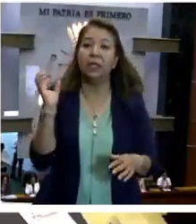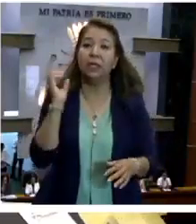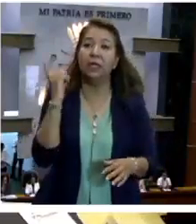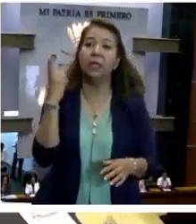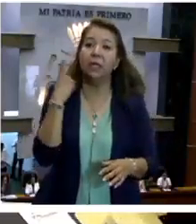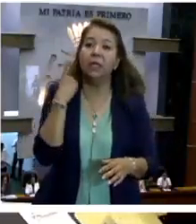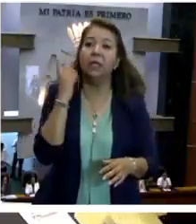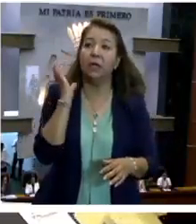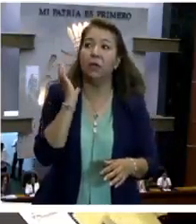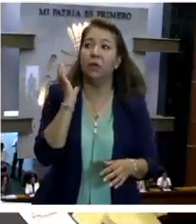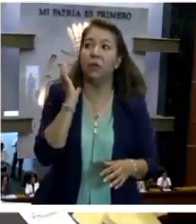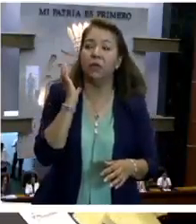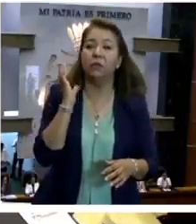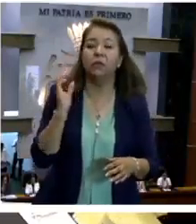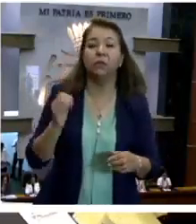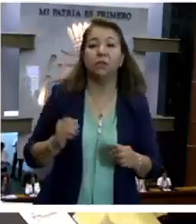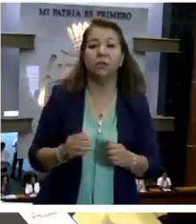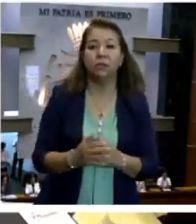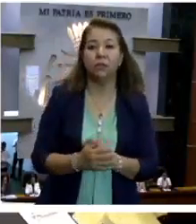de Guerrero.